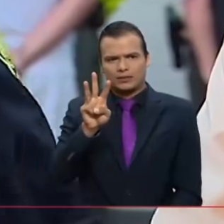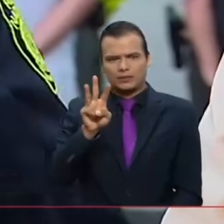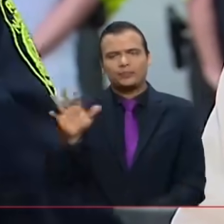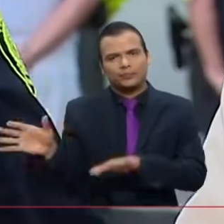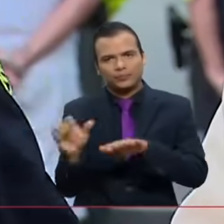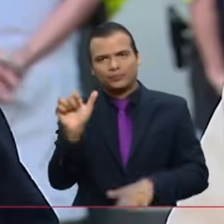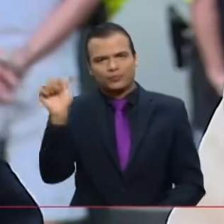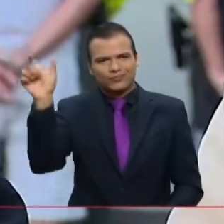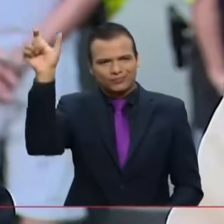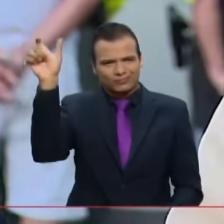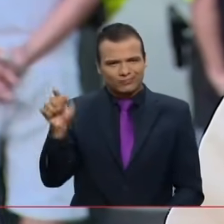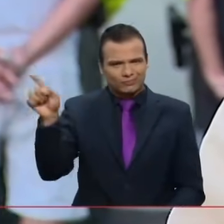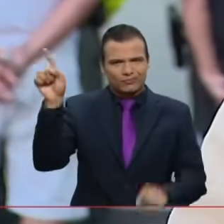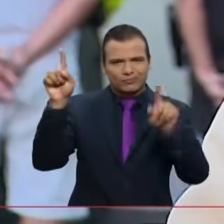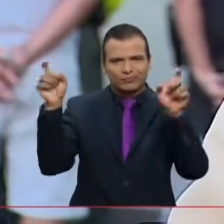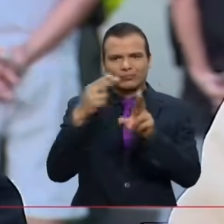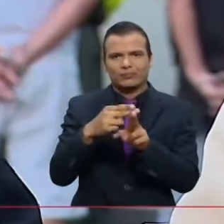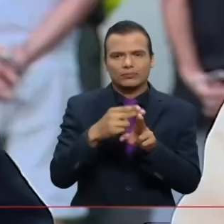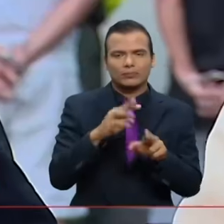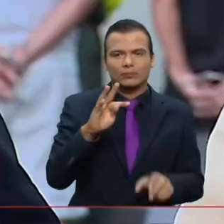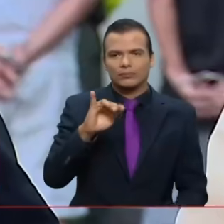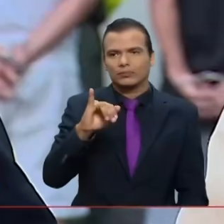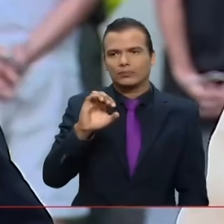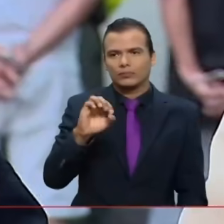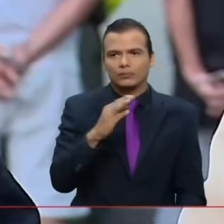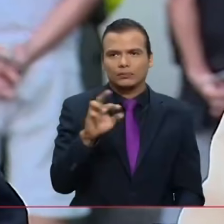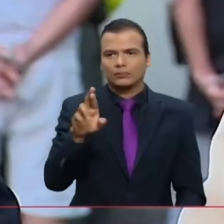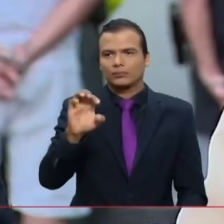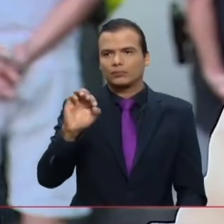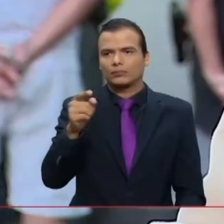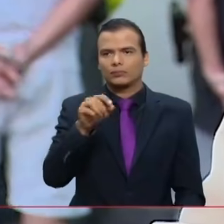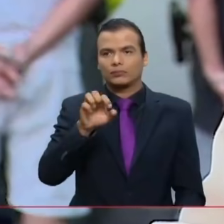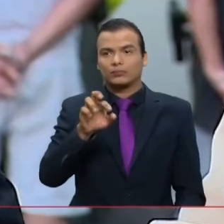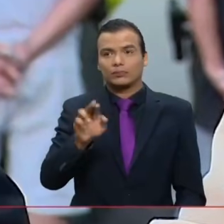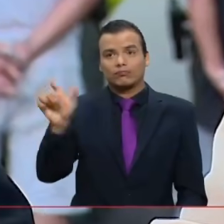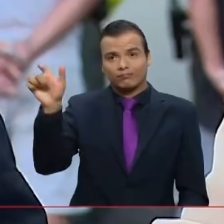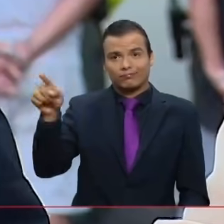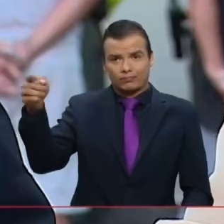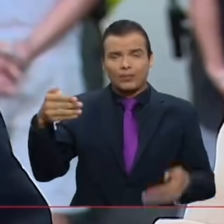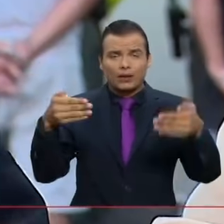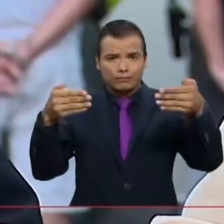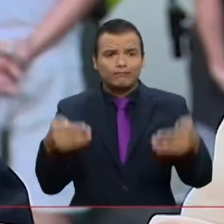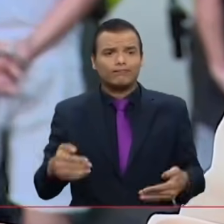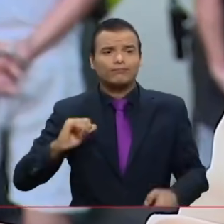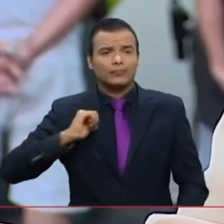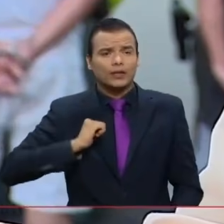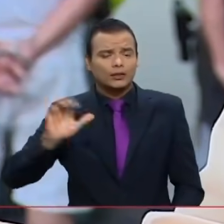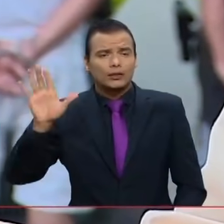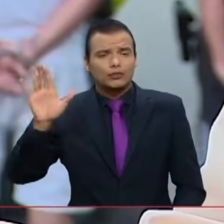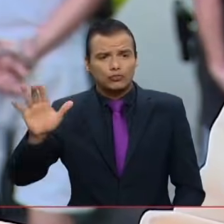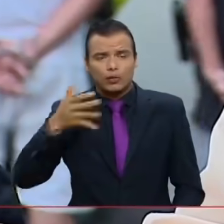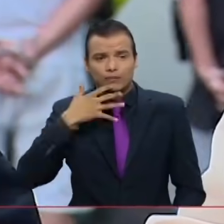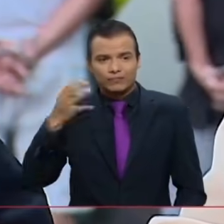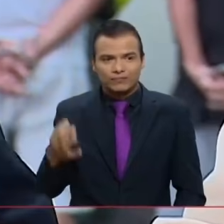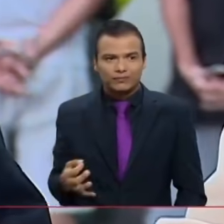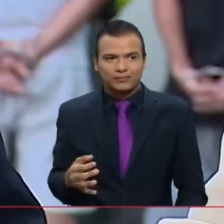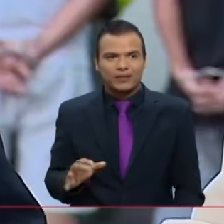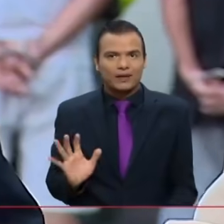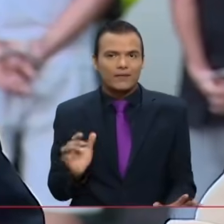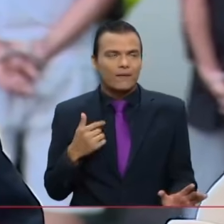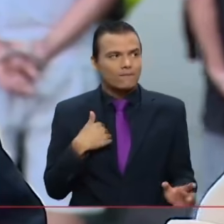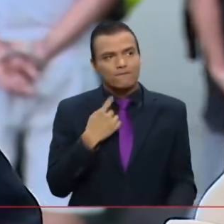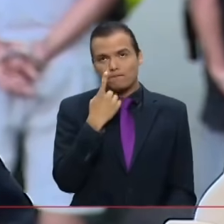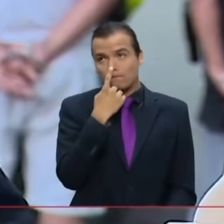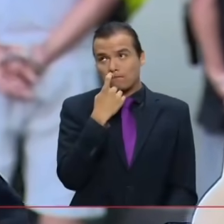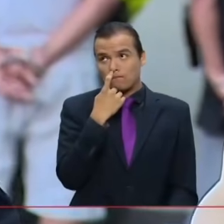el mundo delictivo como el tío Roger. Esta persona que se encontraba en situación de discapacitado para generar allí la